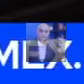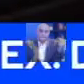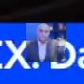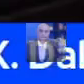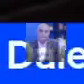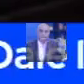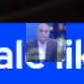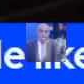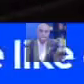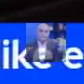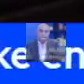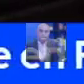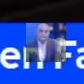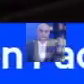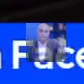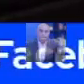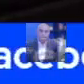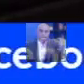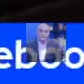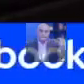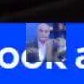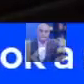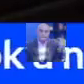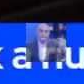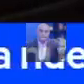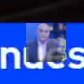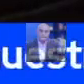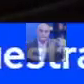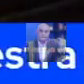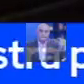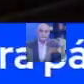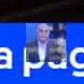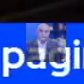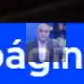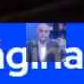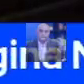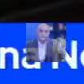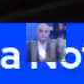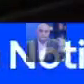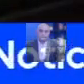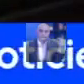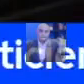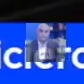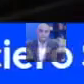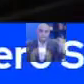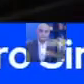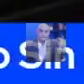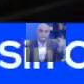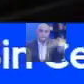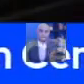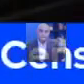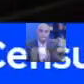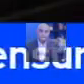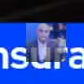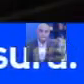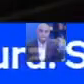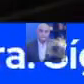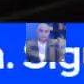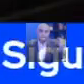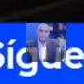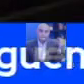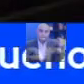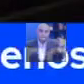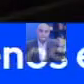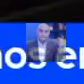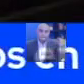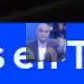es cuando vienen estas épocas de transición, donde los viejos estamentos políticos ven venir